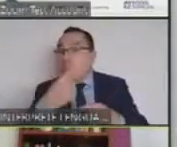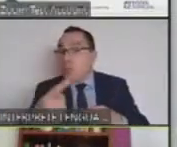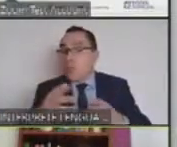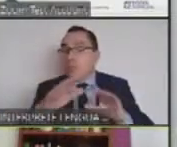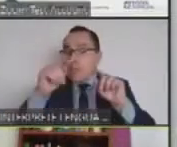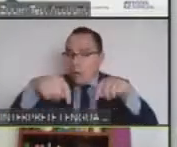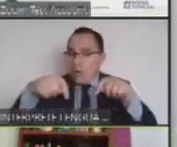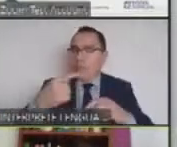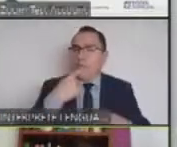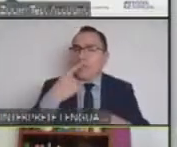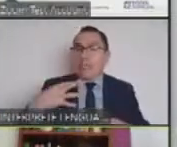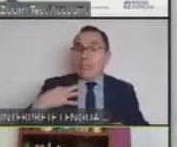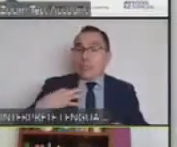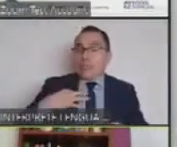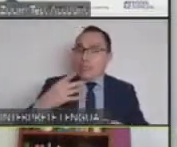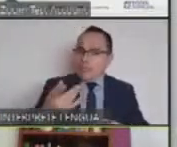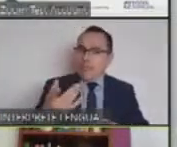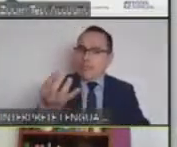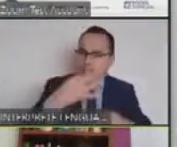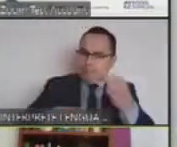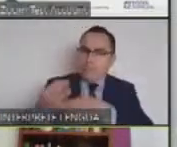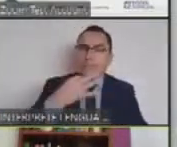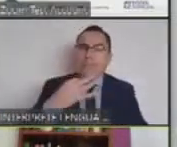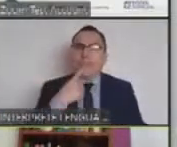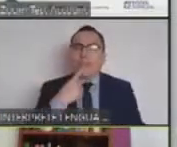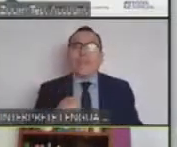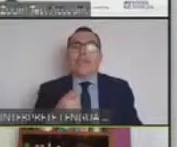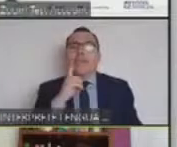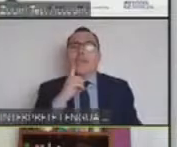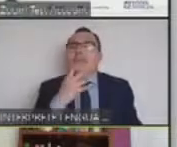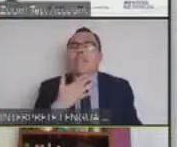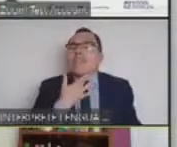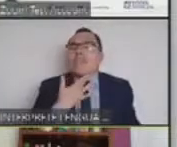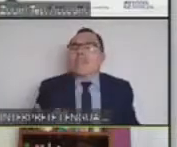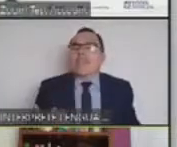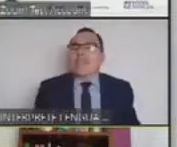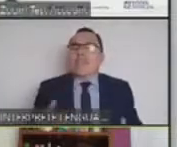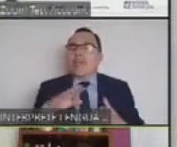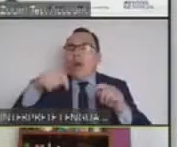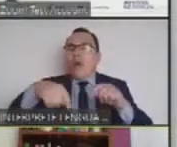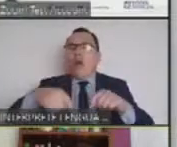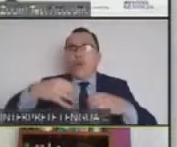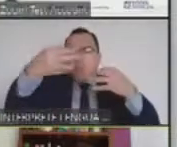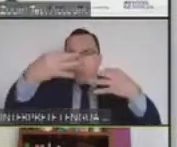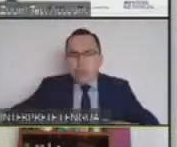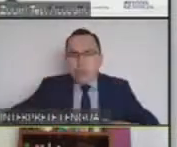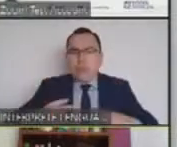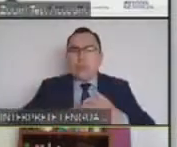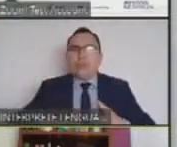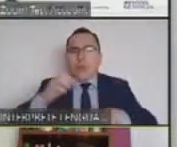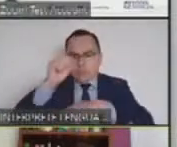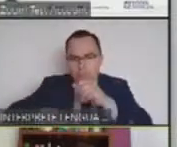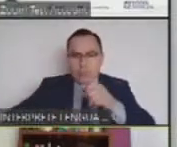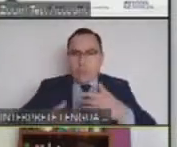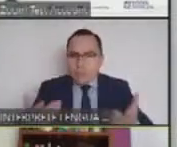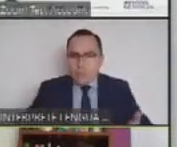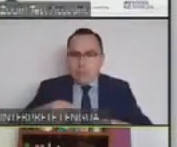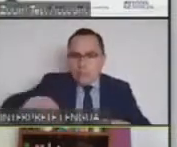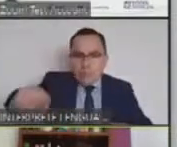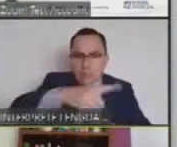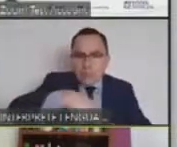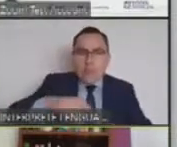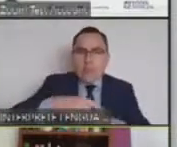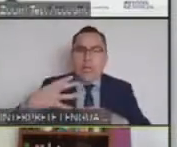se hace, ¿qué está en condiciones de garantizar el Poder Judicial a la ciudadanía respecto